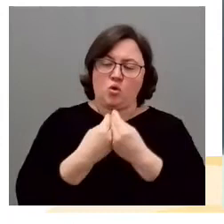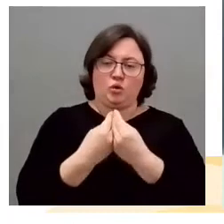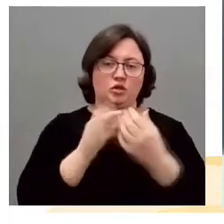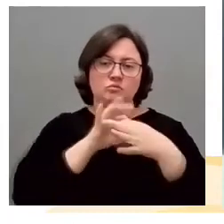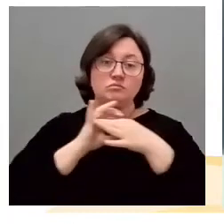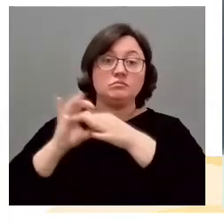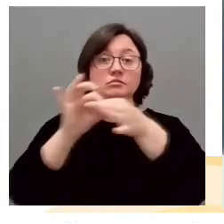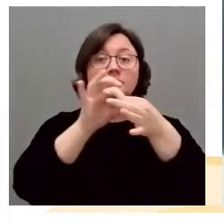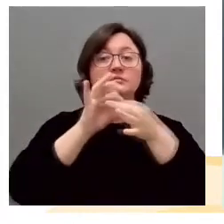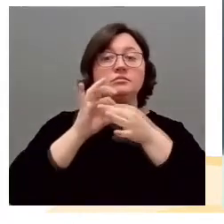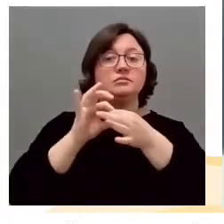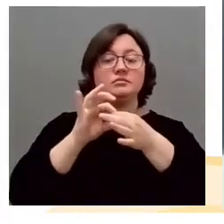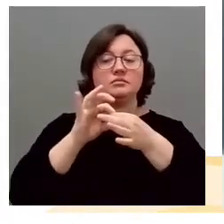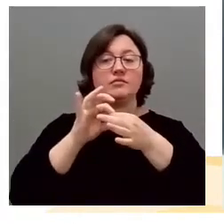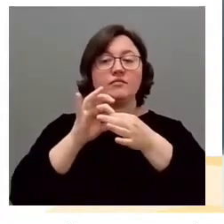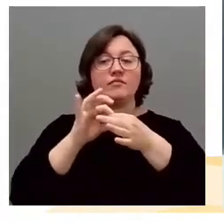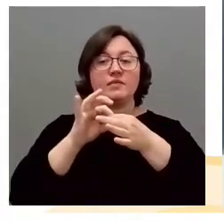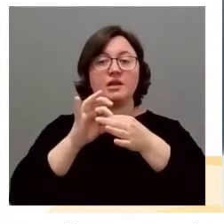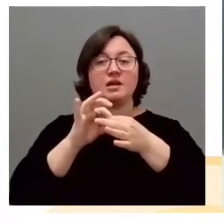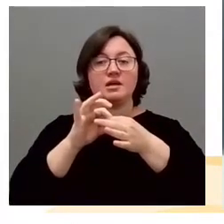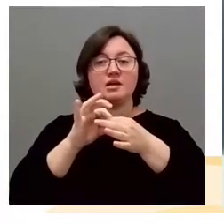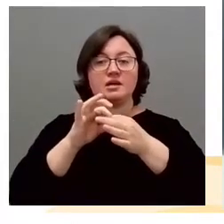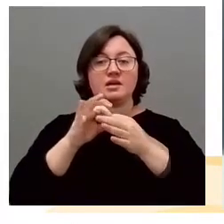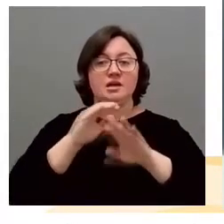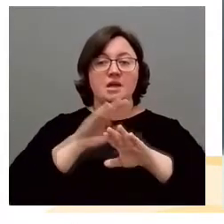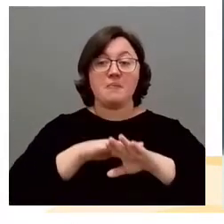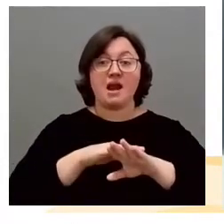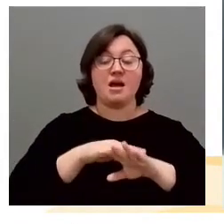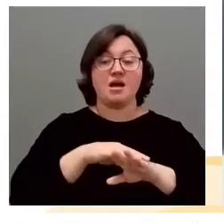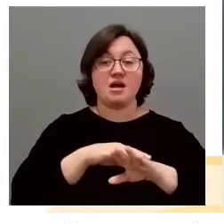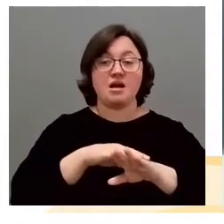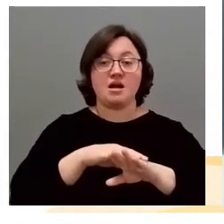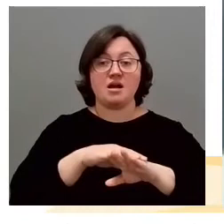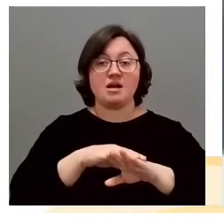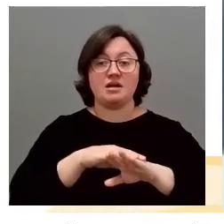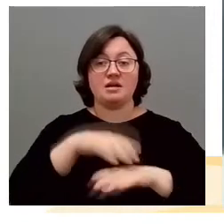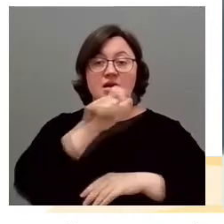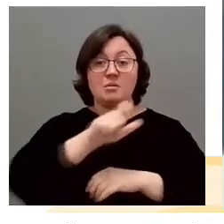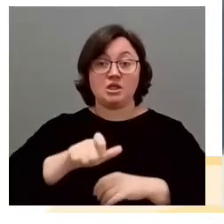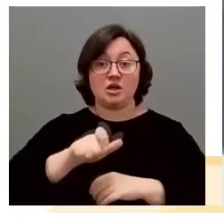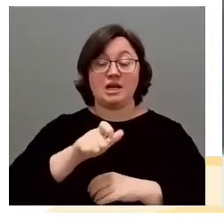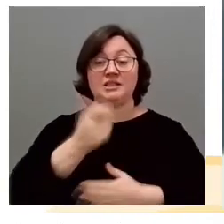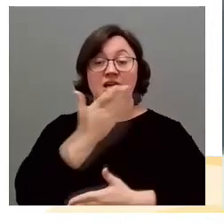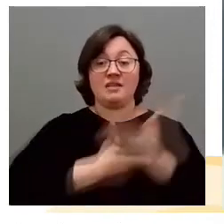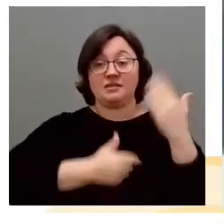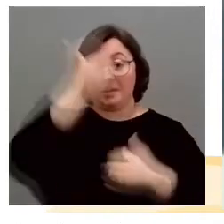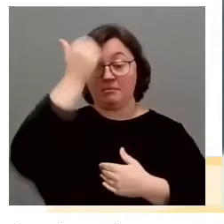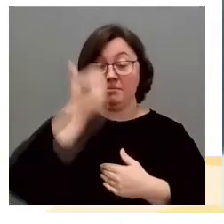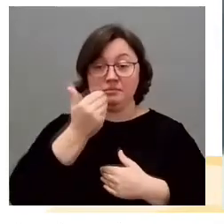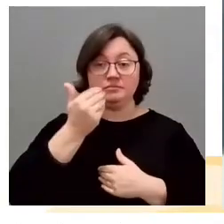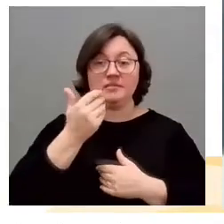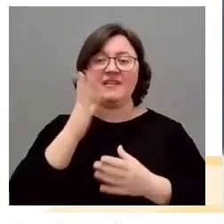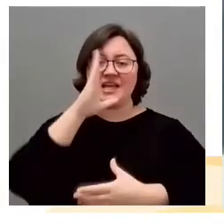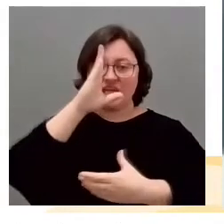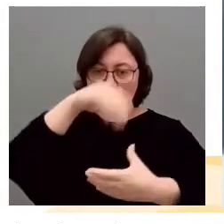nosotros para ayudar a la inclusión de las personas con parálisis